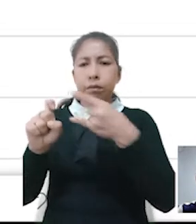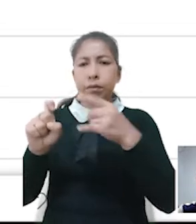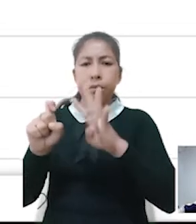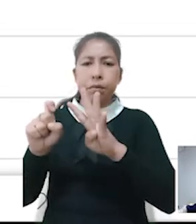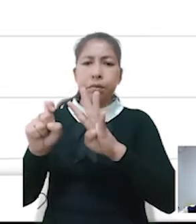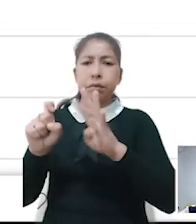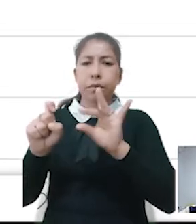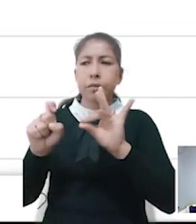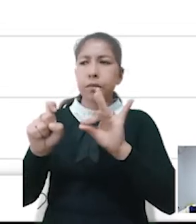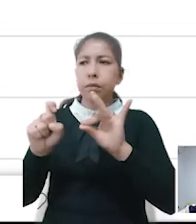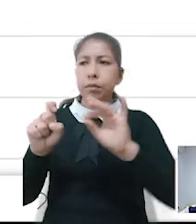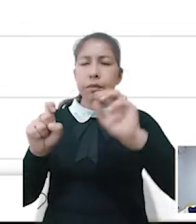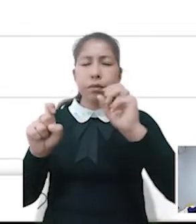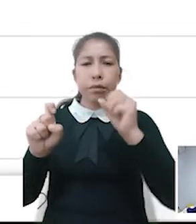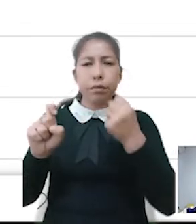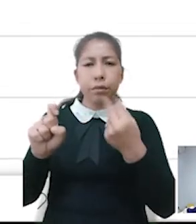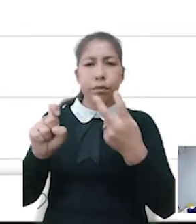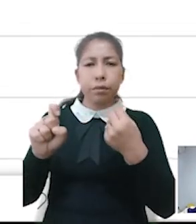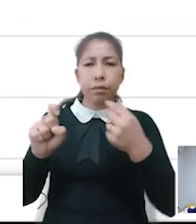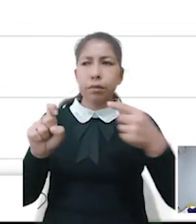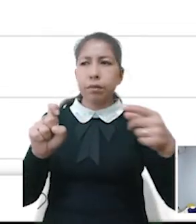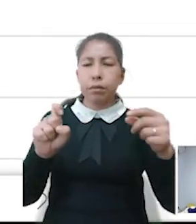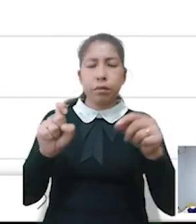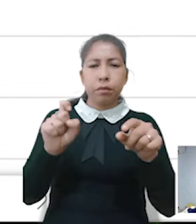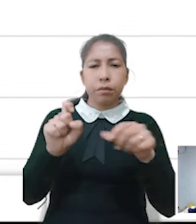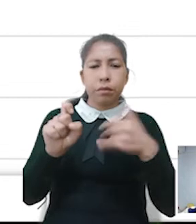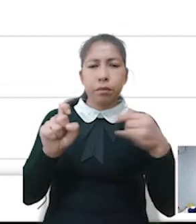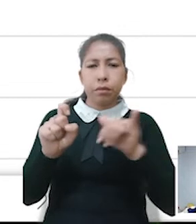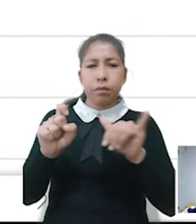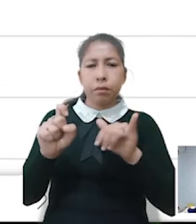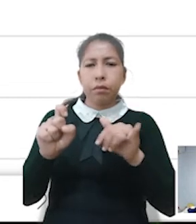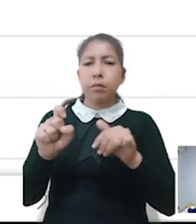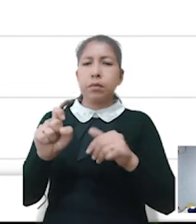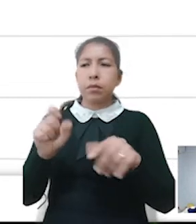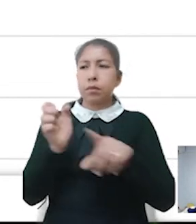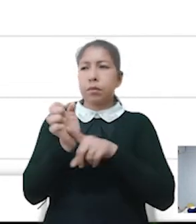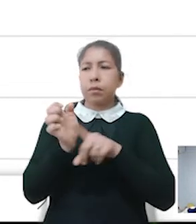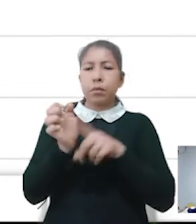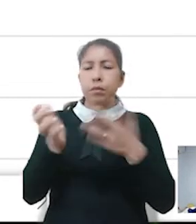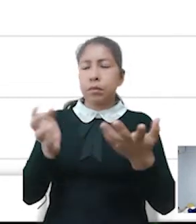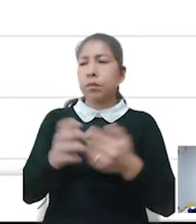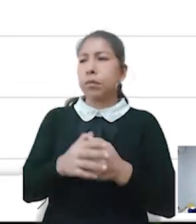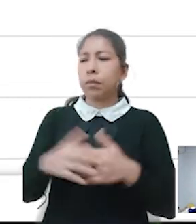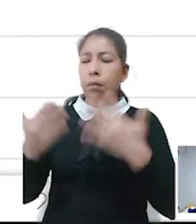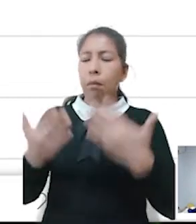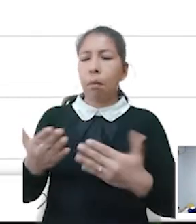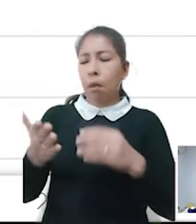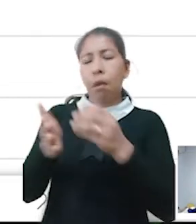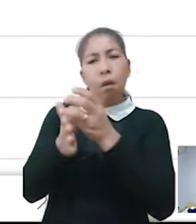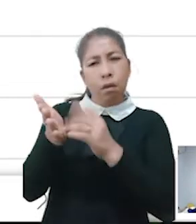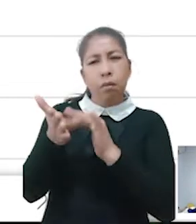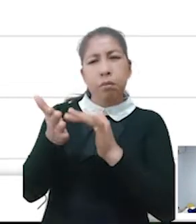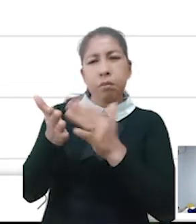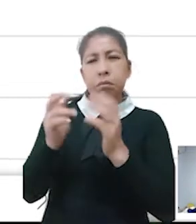el cateto que estamos buscando. Ahora sí, con la calculadora vamos a realizar este cálculo, que